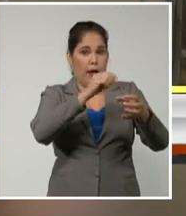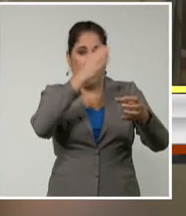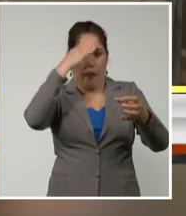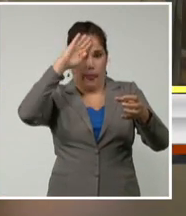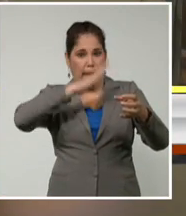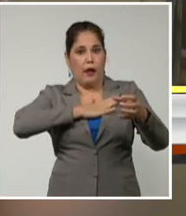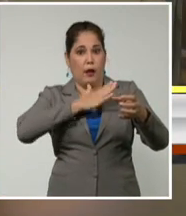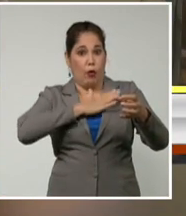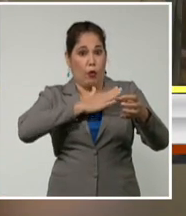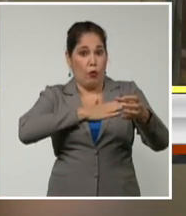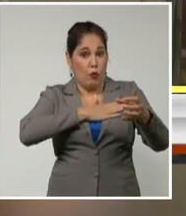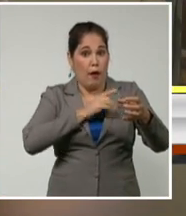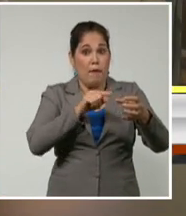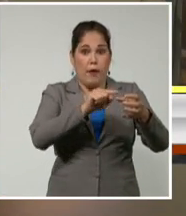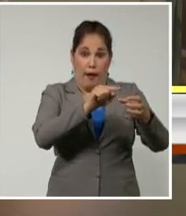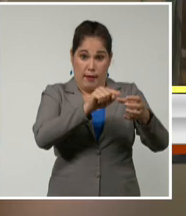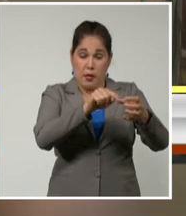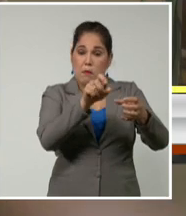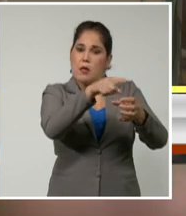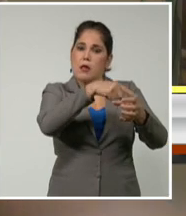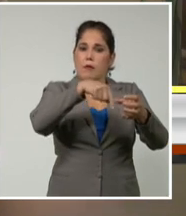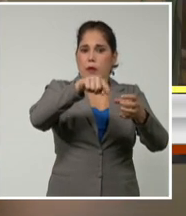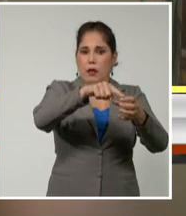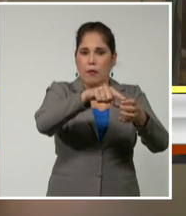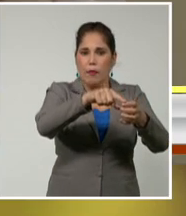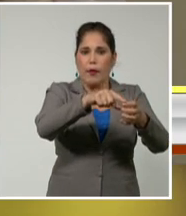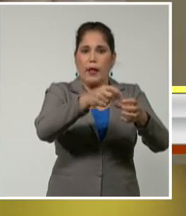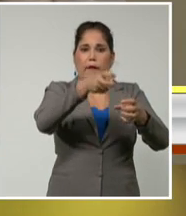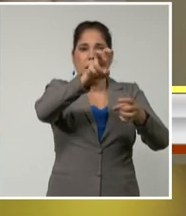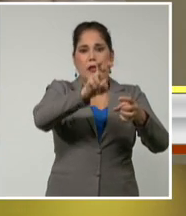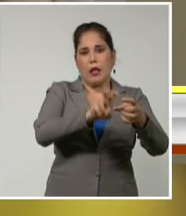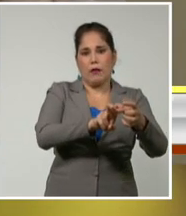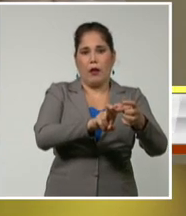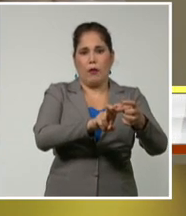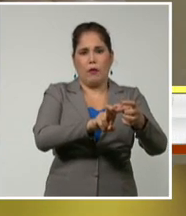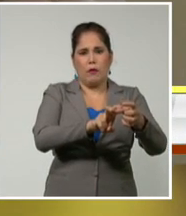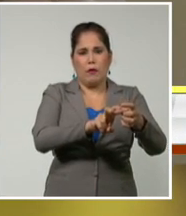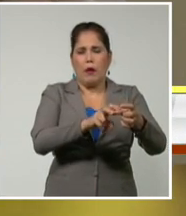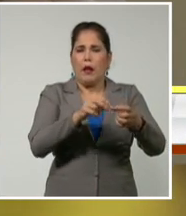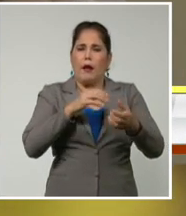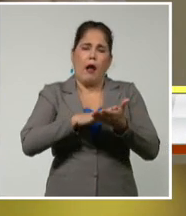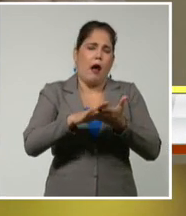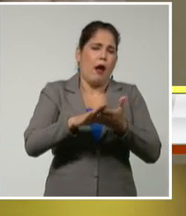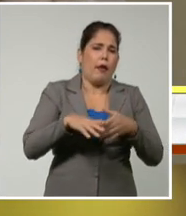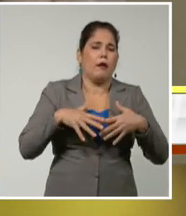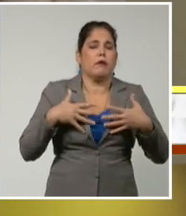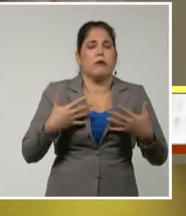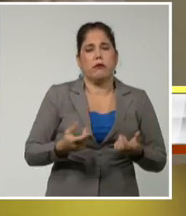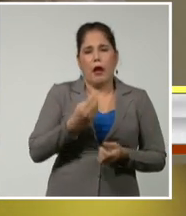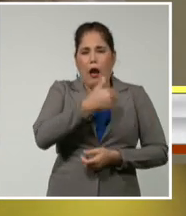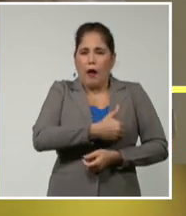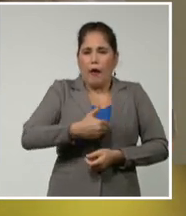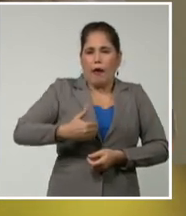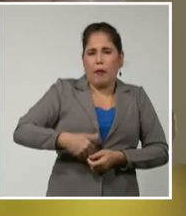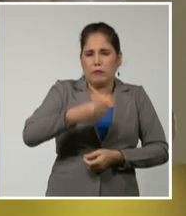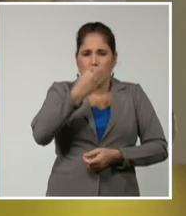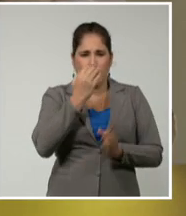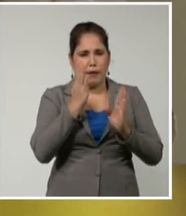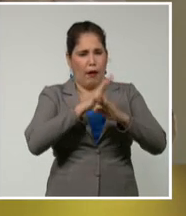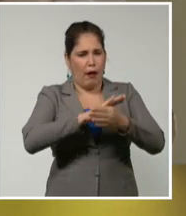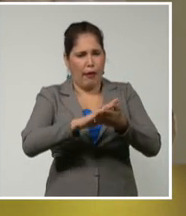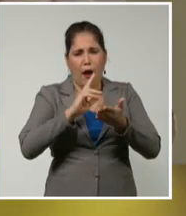que inclusive estaban cercados, se quedaron sin agua, se quedaron sin comida, etcétera, etcétera. Y